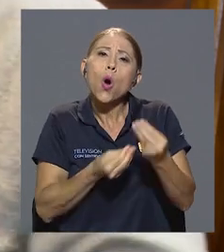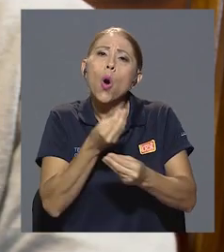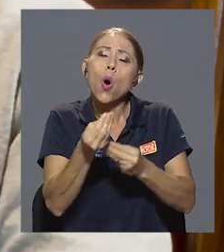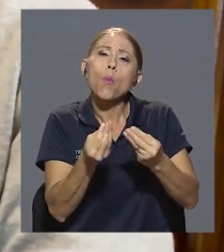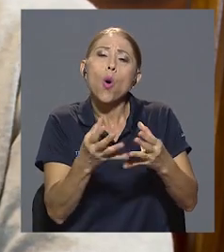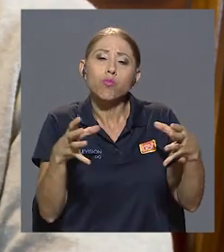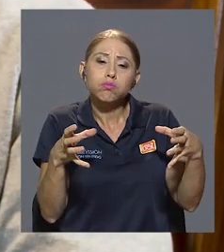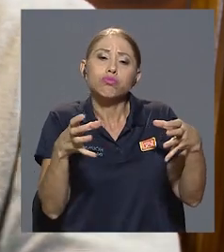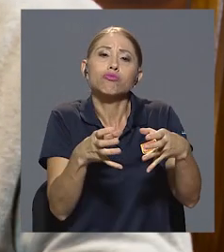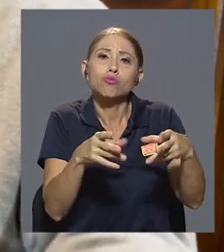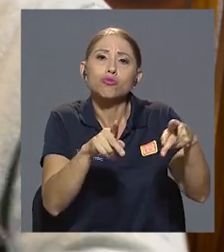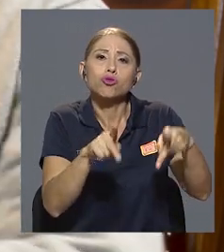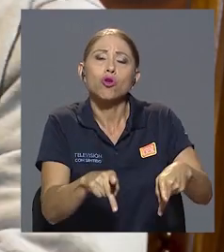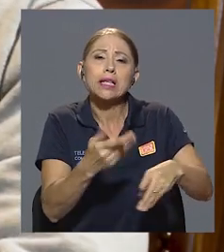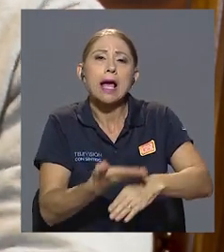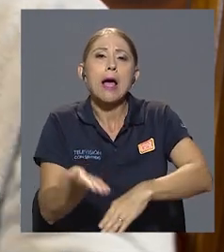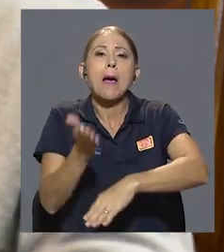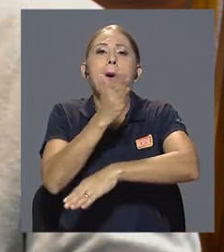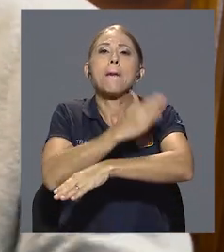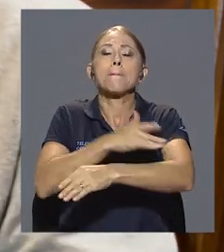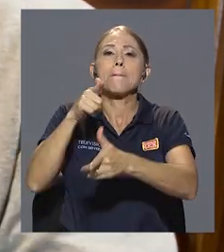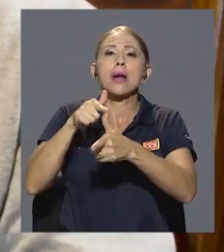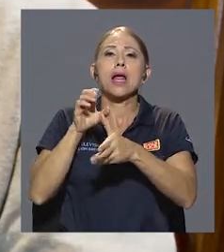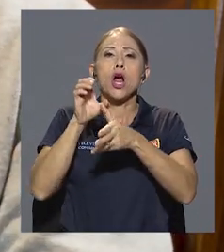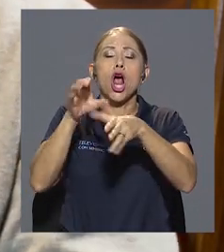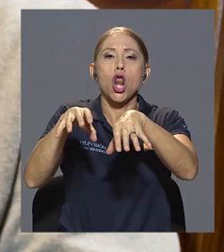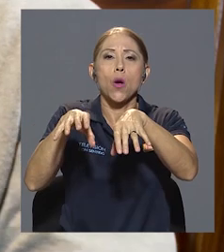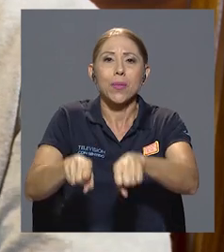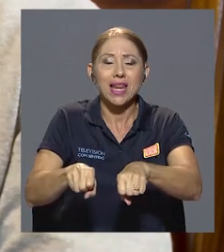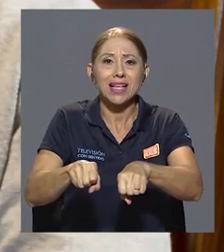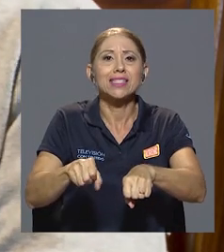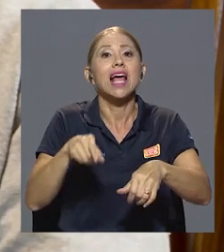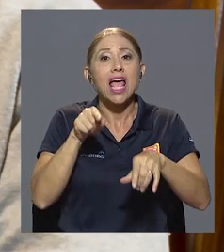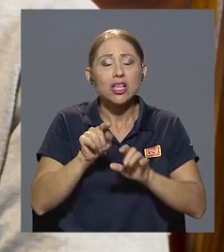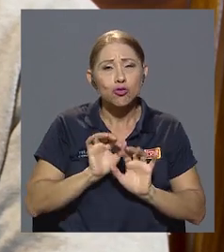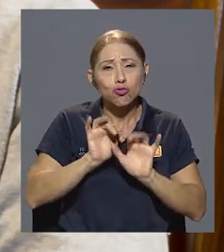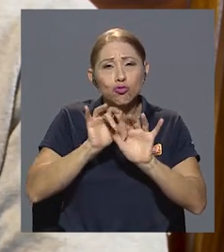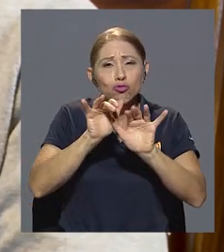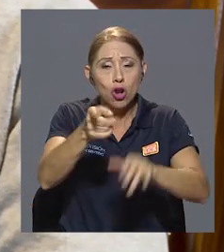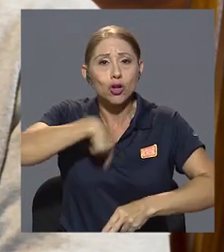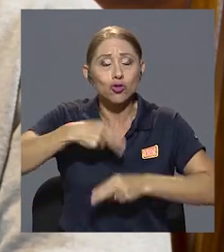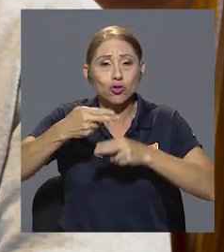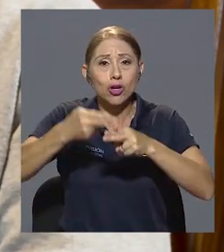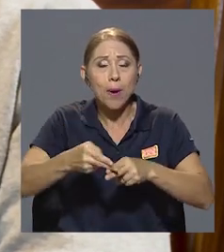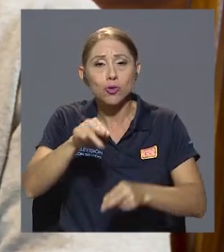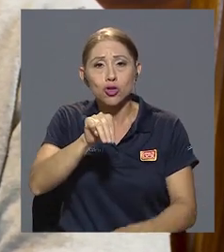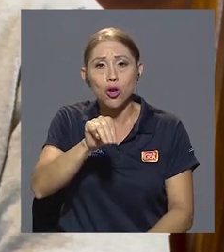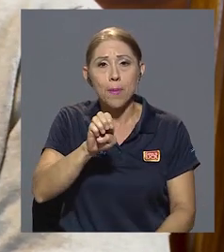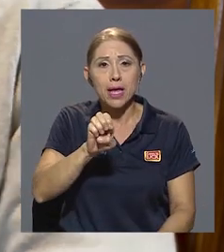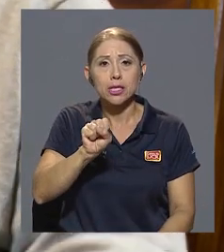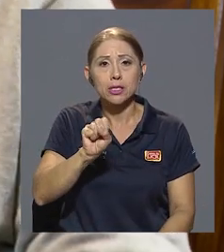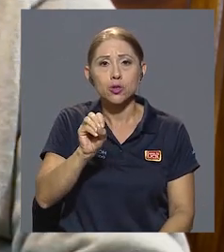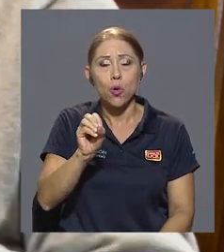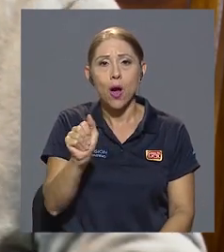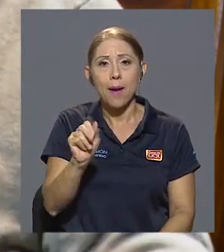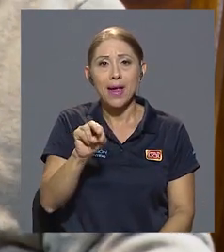pre colombinas se movilizaban a lo largo de lo que llamamos mesoamérica verdad que nos